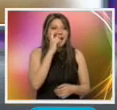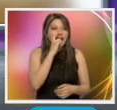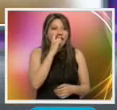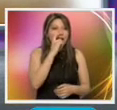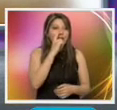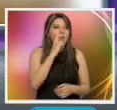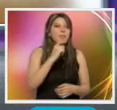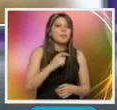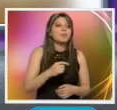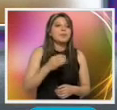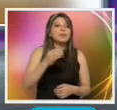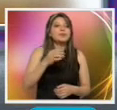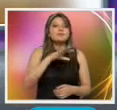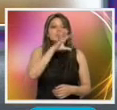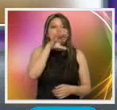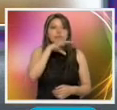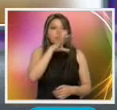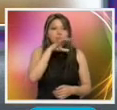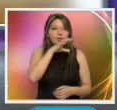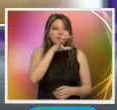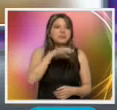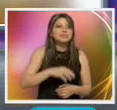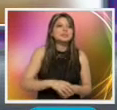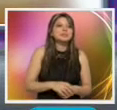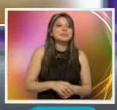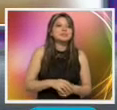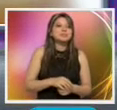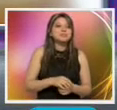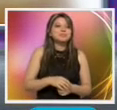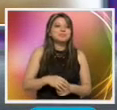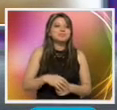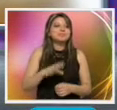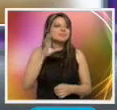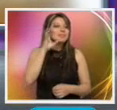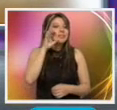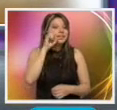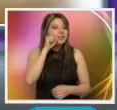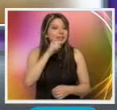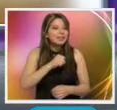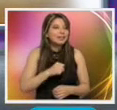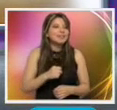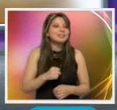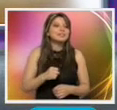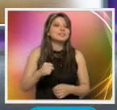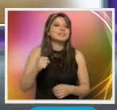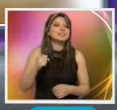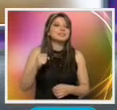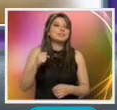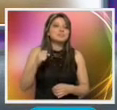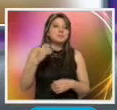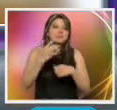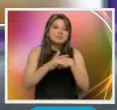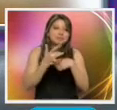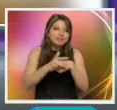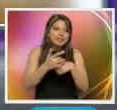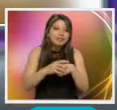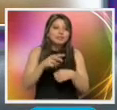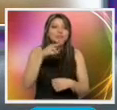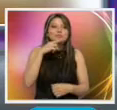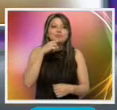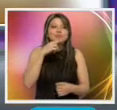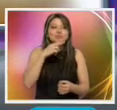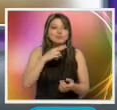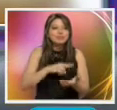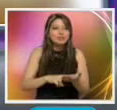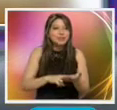25 gramos de achiote, 40 gramos de queso manchego, 50 gramos de limón con semilla grande, un aguacate maduro, orégano